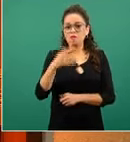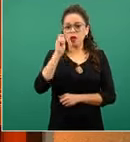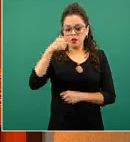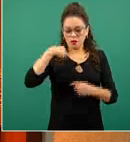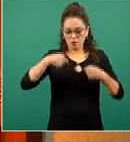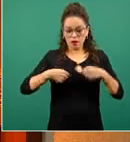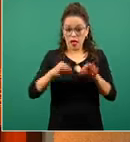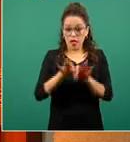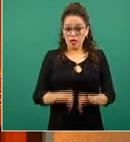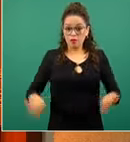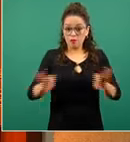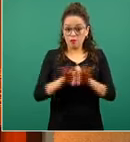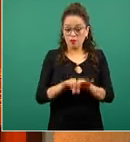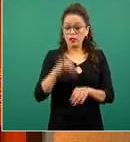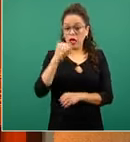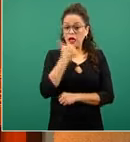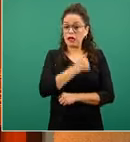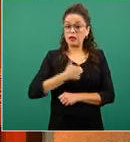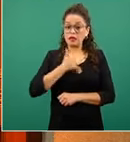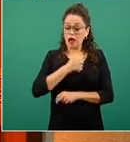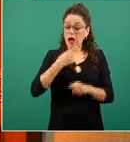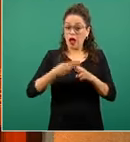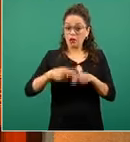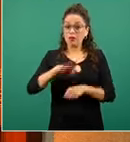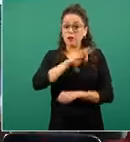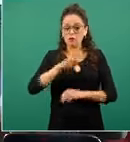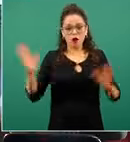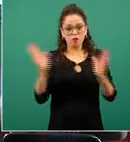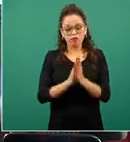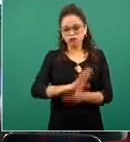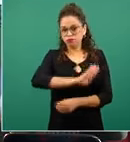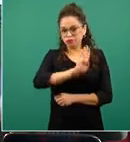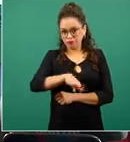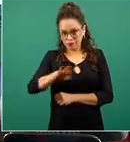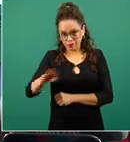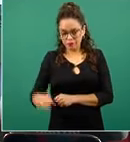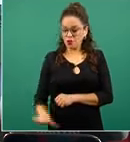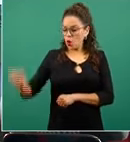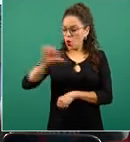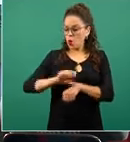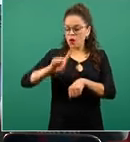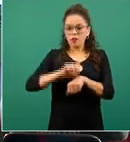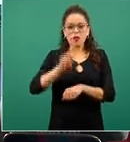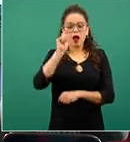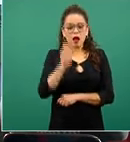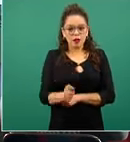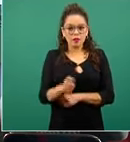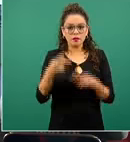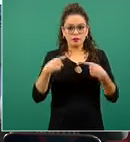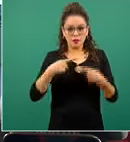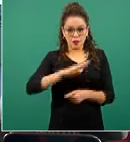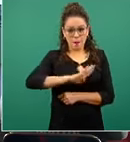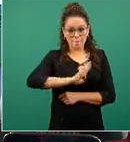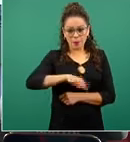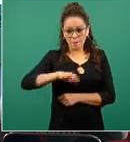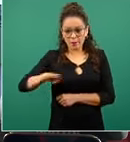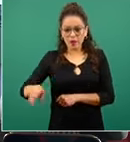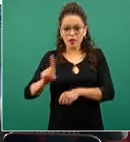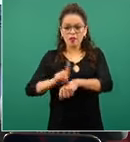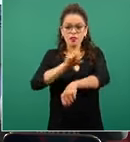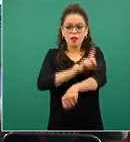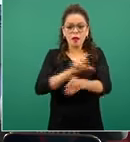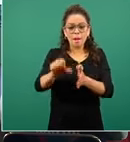y lamentablemente causar defunciones. Hasta el día de hoy, para efectos de las defunciones que se han presentado desde el mes de